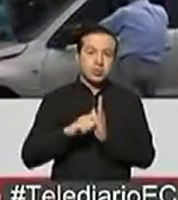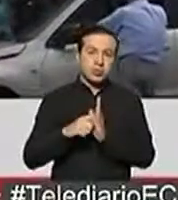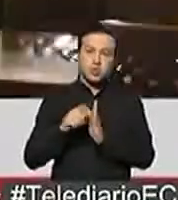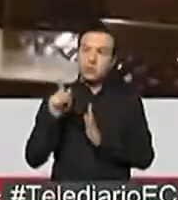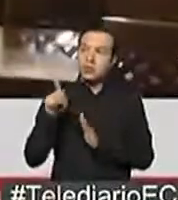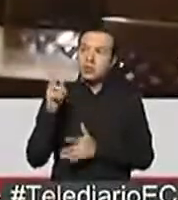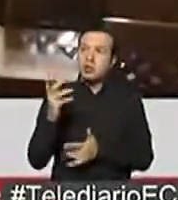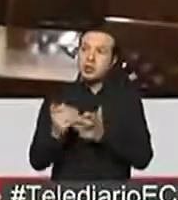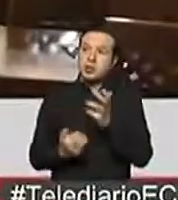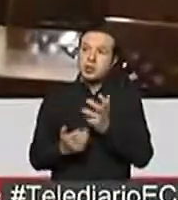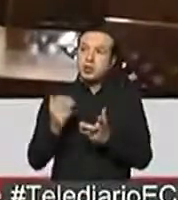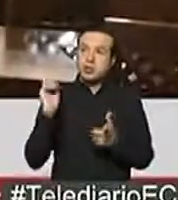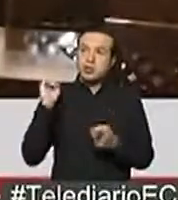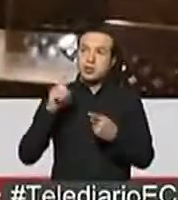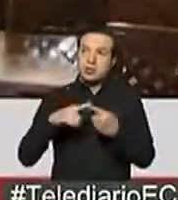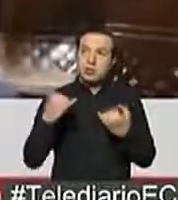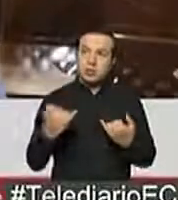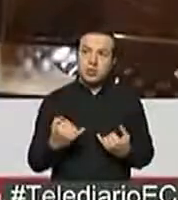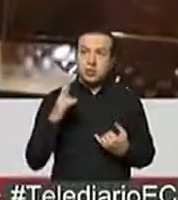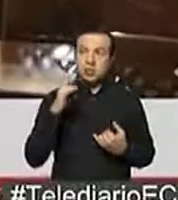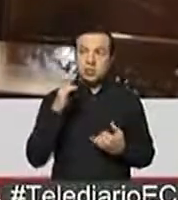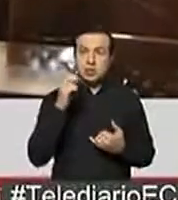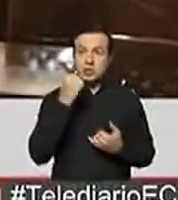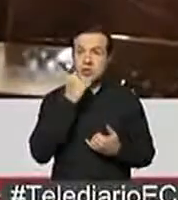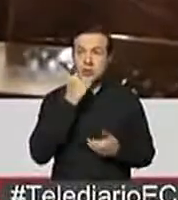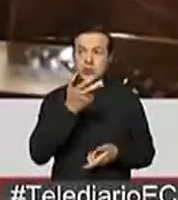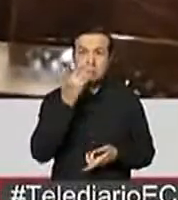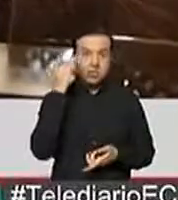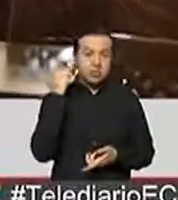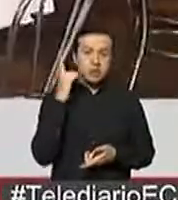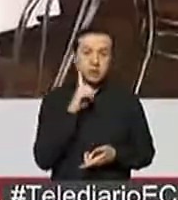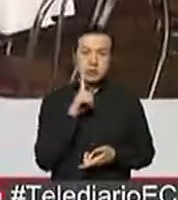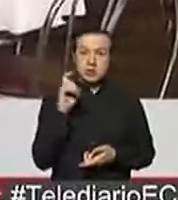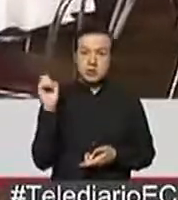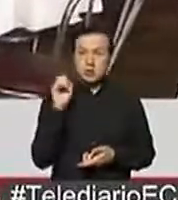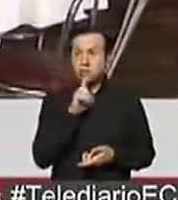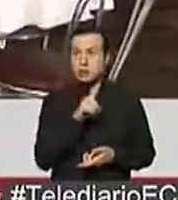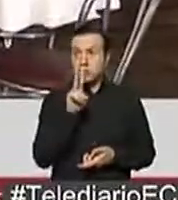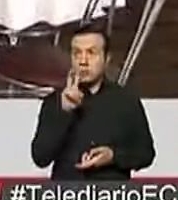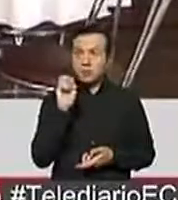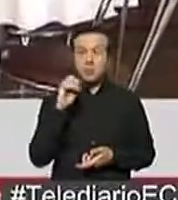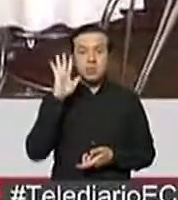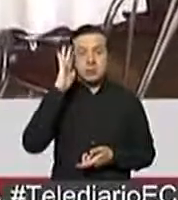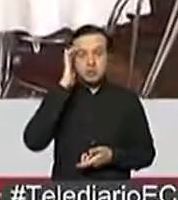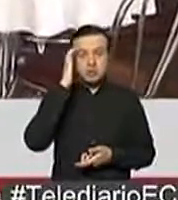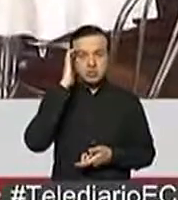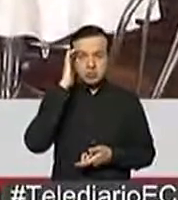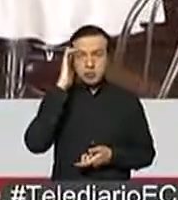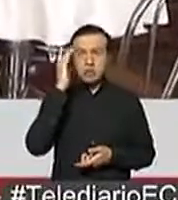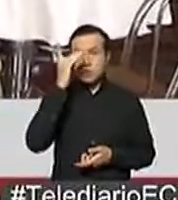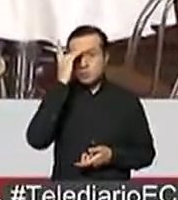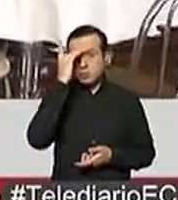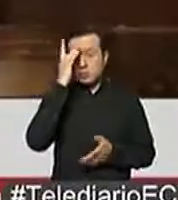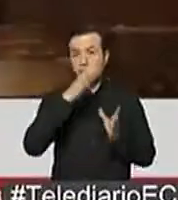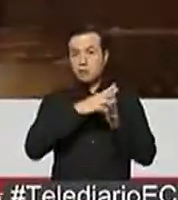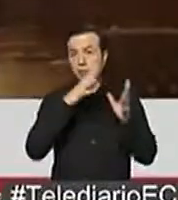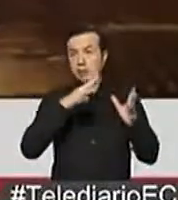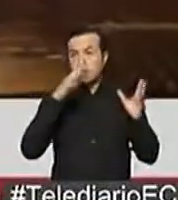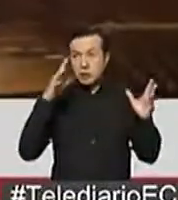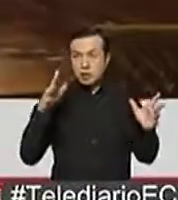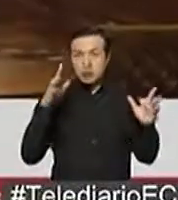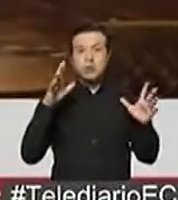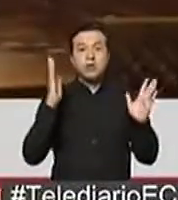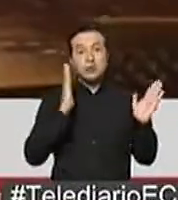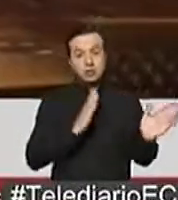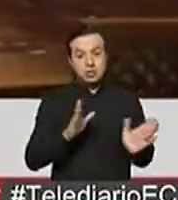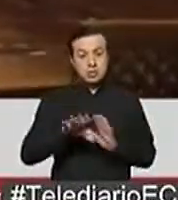fue quemado. Ahora prácticamente estamos viendo unos 20 almuerzos. ¿Y antes? 100, 120. La preocupación aumenta. Las deudas se han sumado. Ha organizado